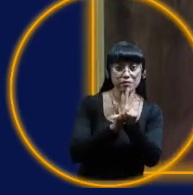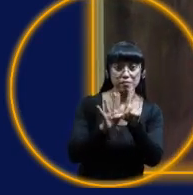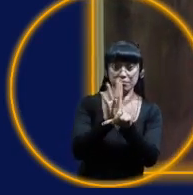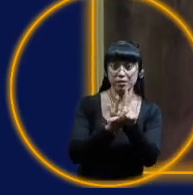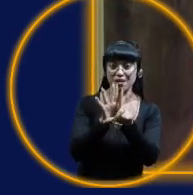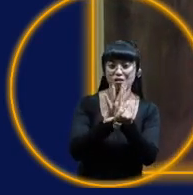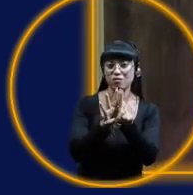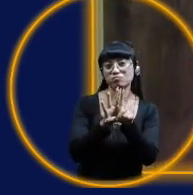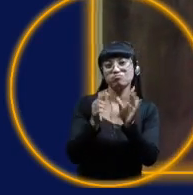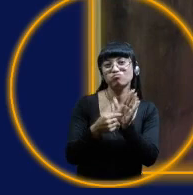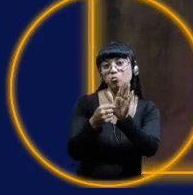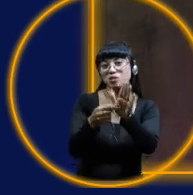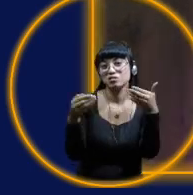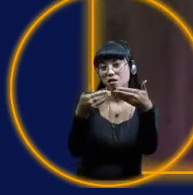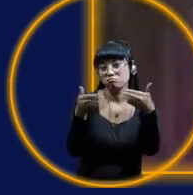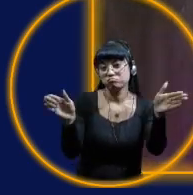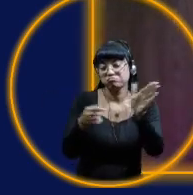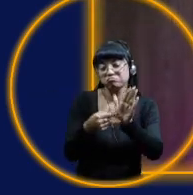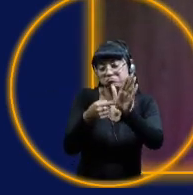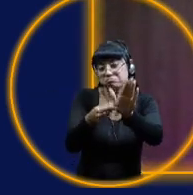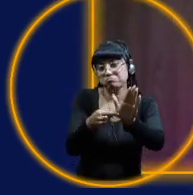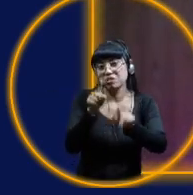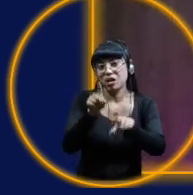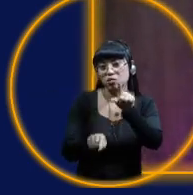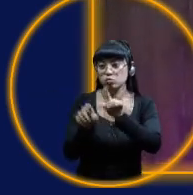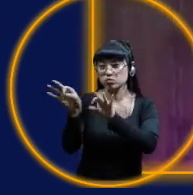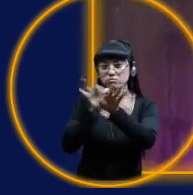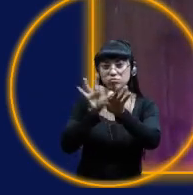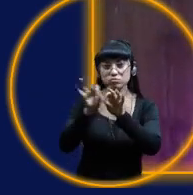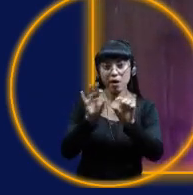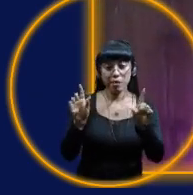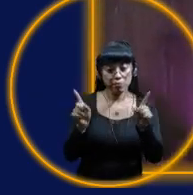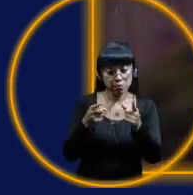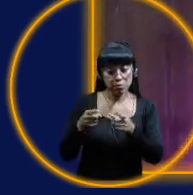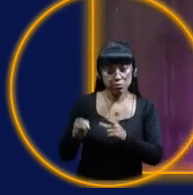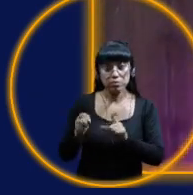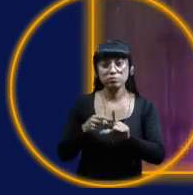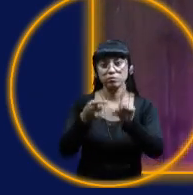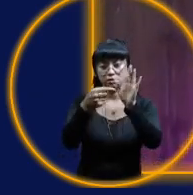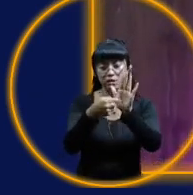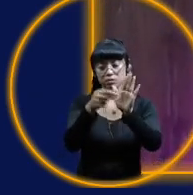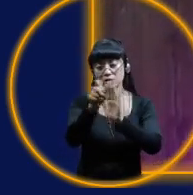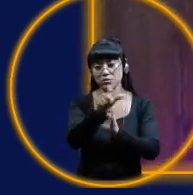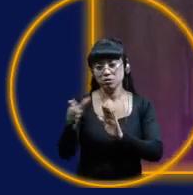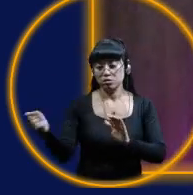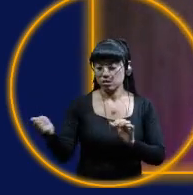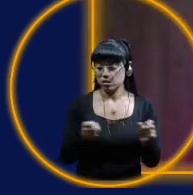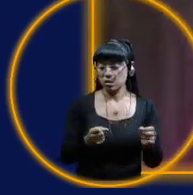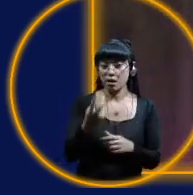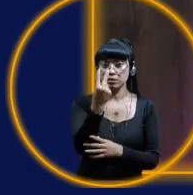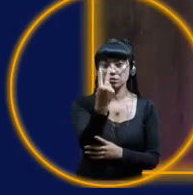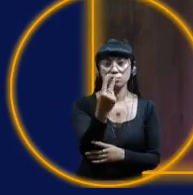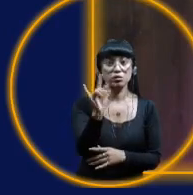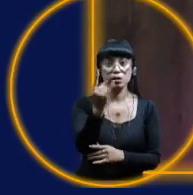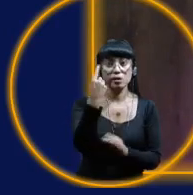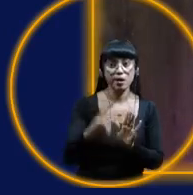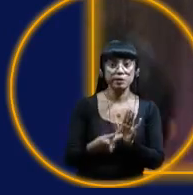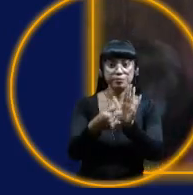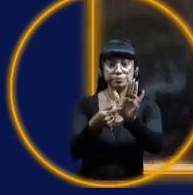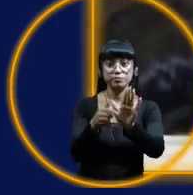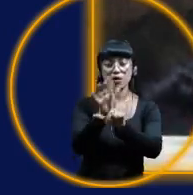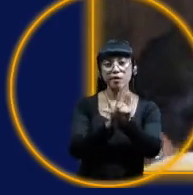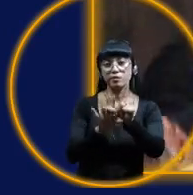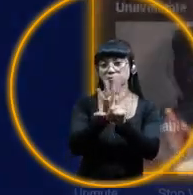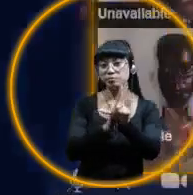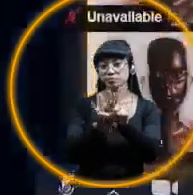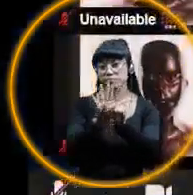pequeña muestra de algunos clips de sus canales y después los presento en el escenario. Así que si podemos poner el video, por favor, de